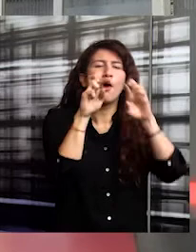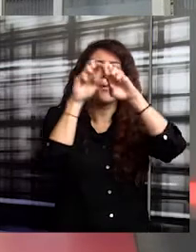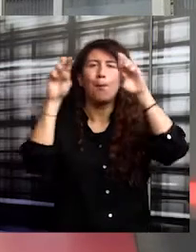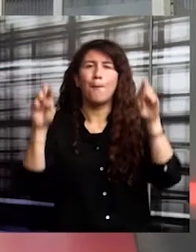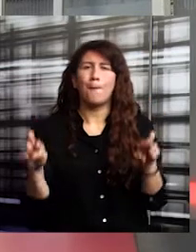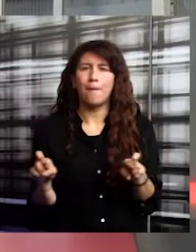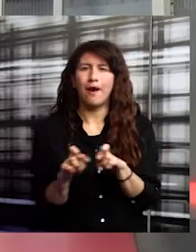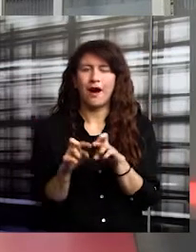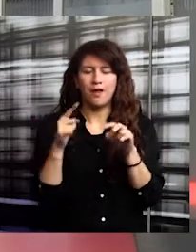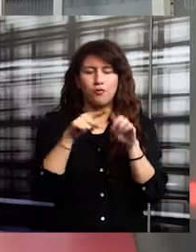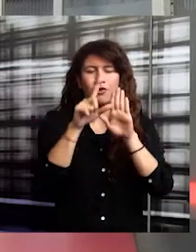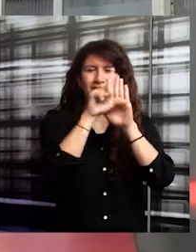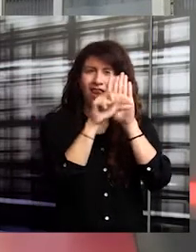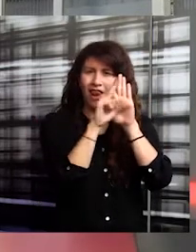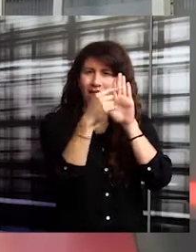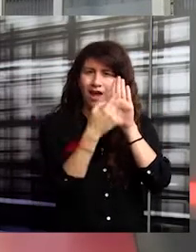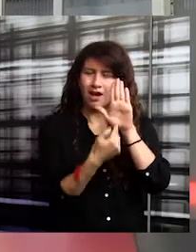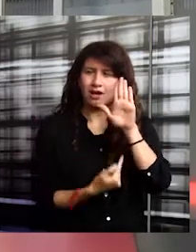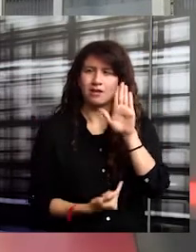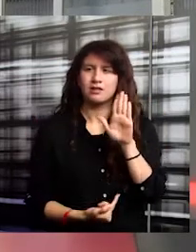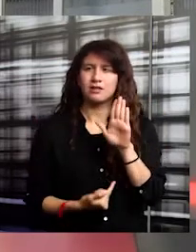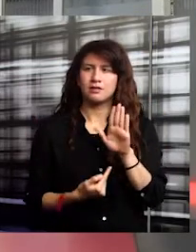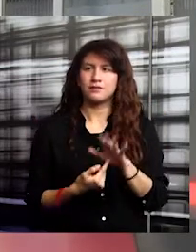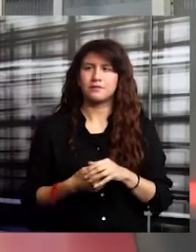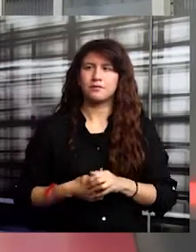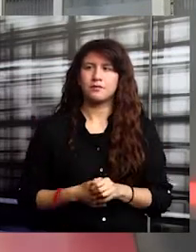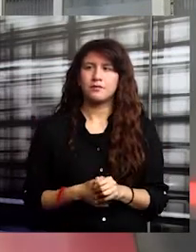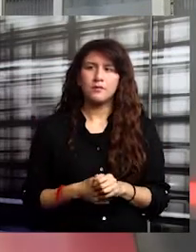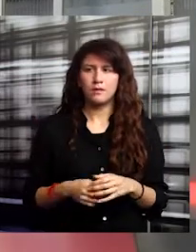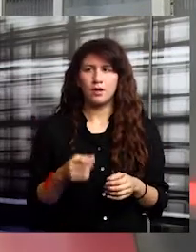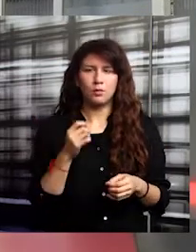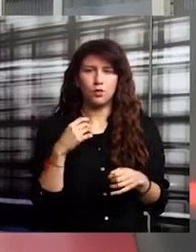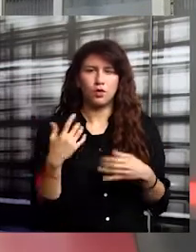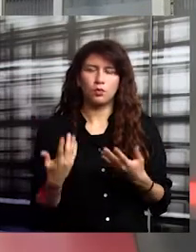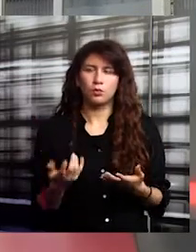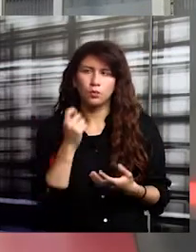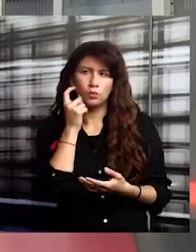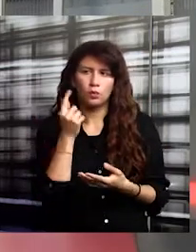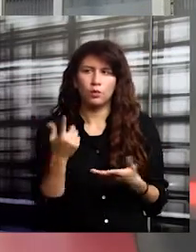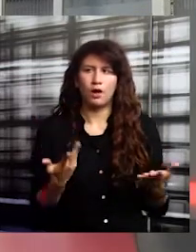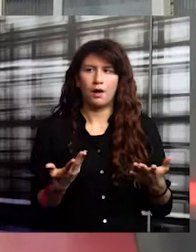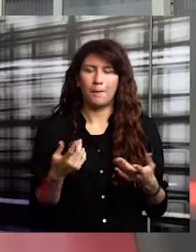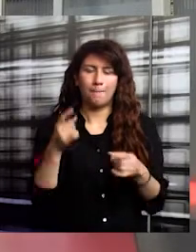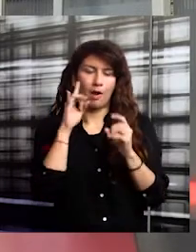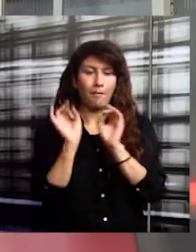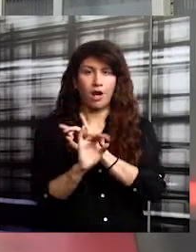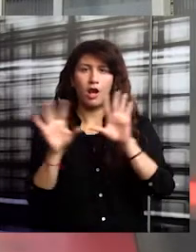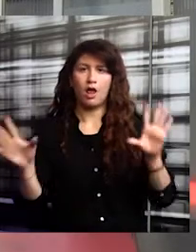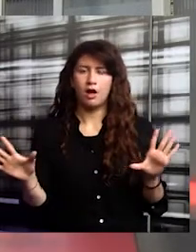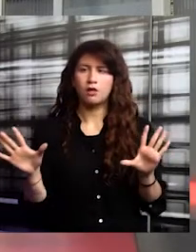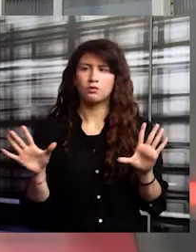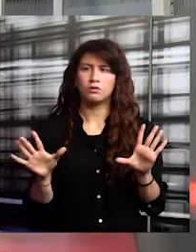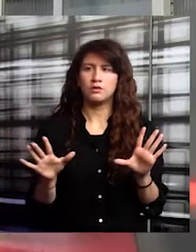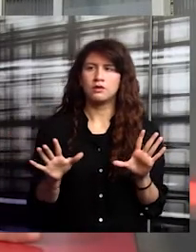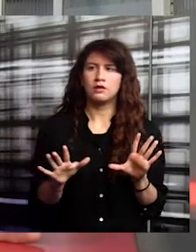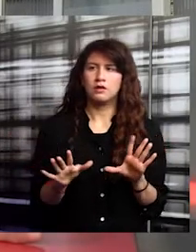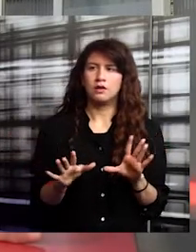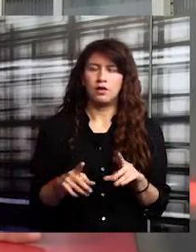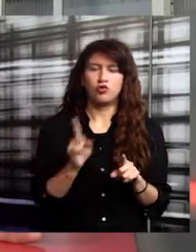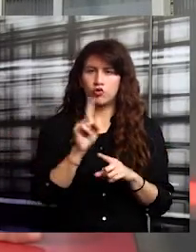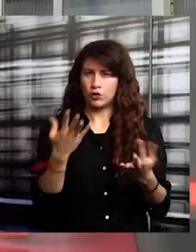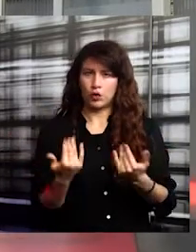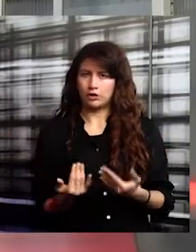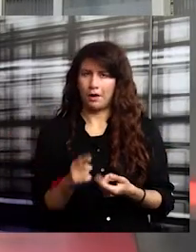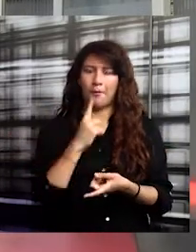estas leyes y muchos de estos derechos. Por lo cual, para ser más claro, no necesariamente porque cambiemos